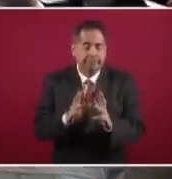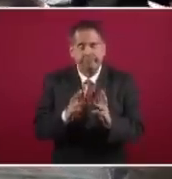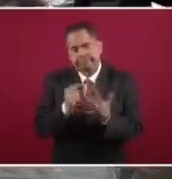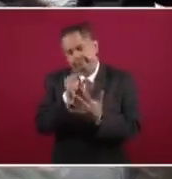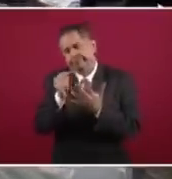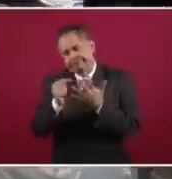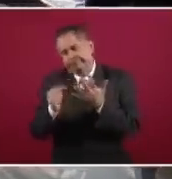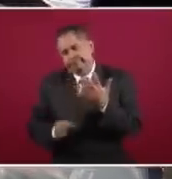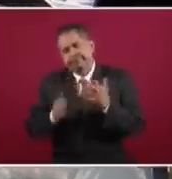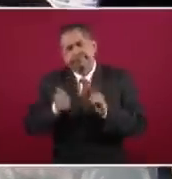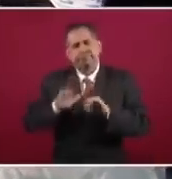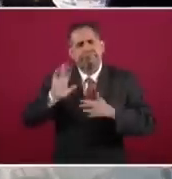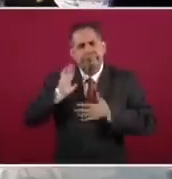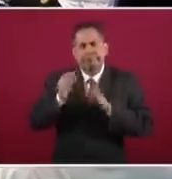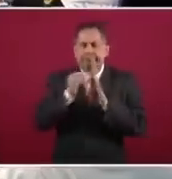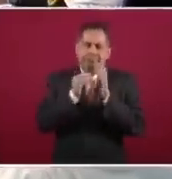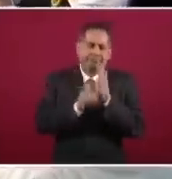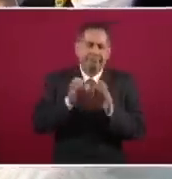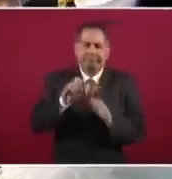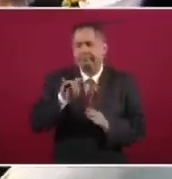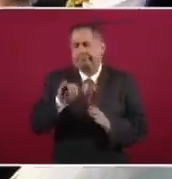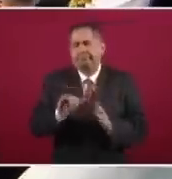otros compromisos.